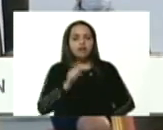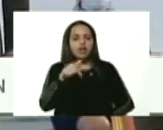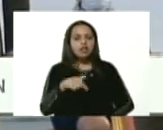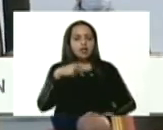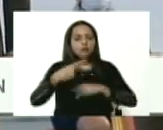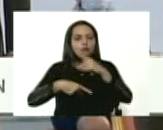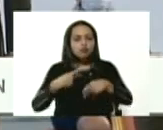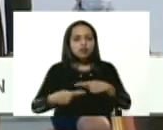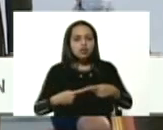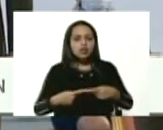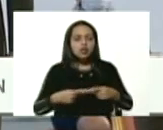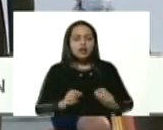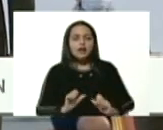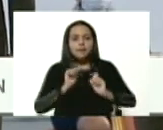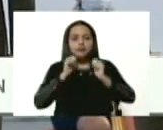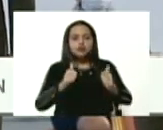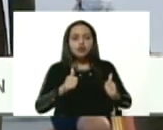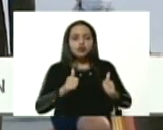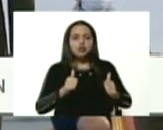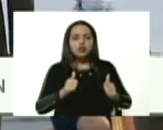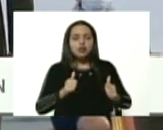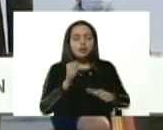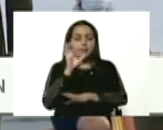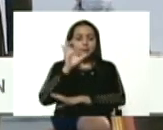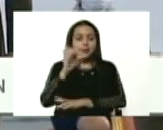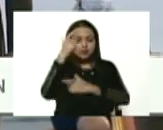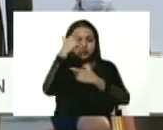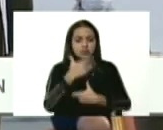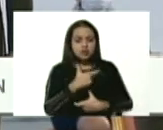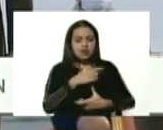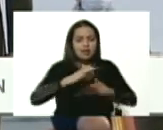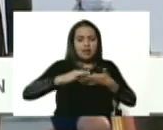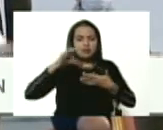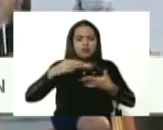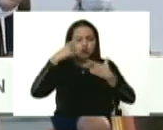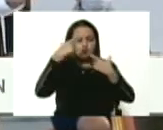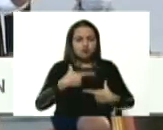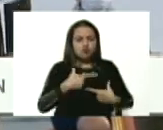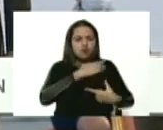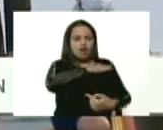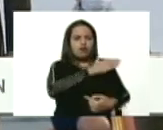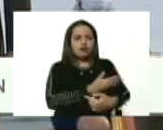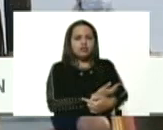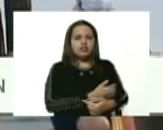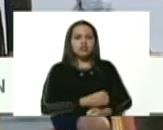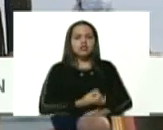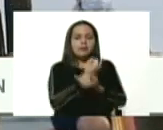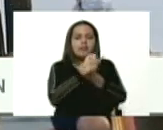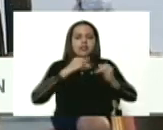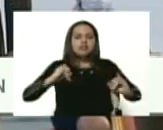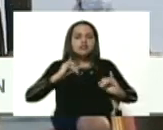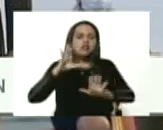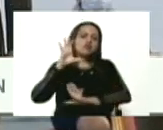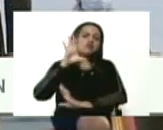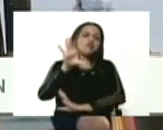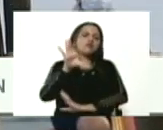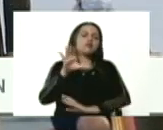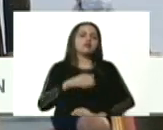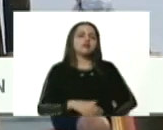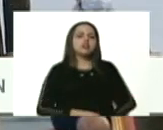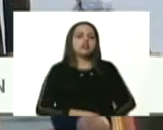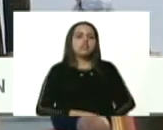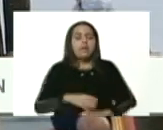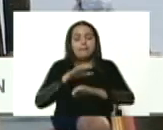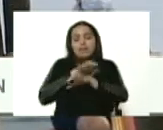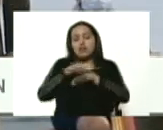el patriotismo, la rebeldía, el espíritu de dignidad, la fuerza independentista y soberana de millones